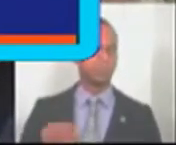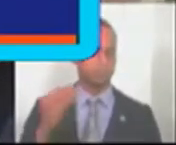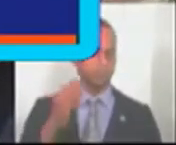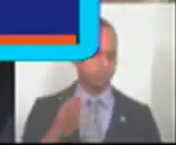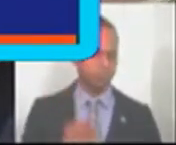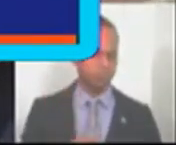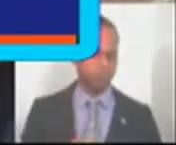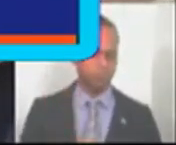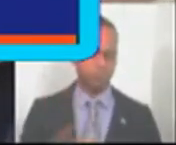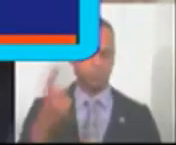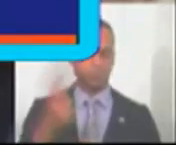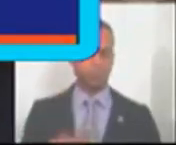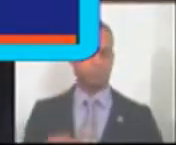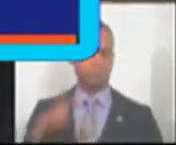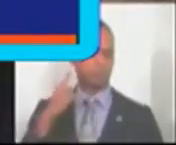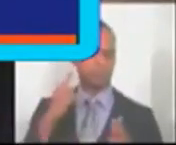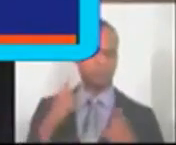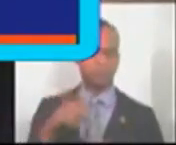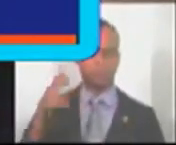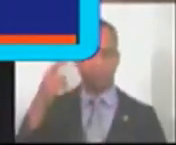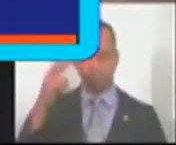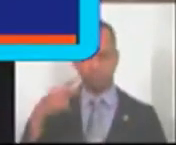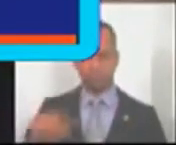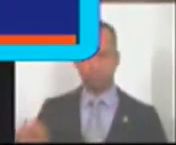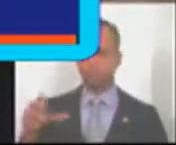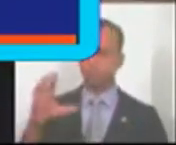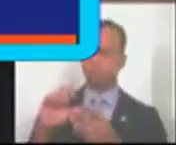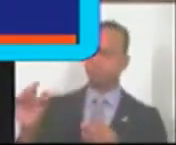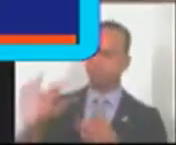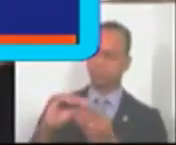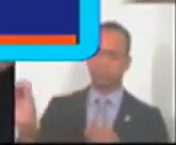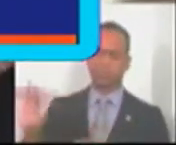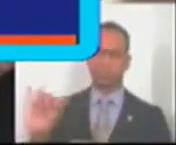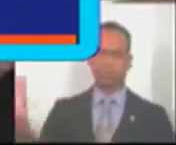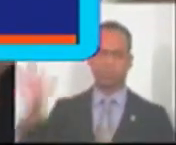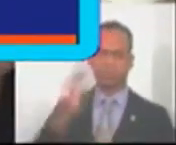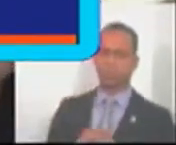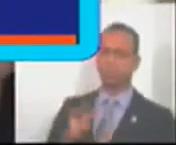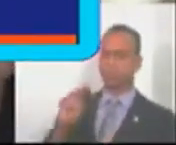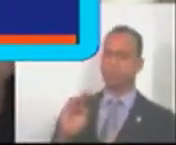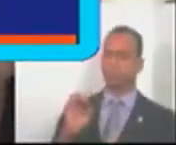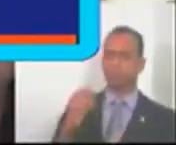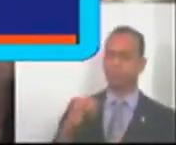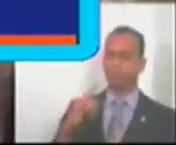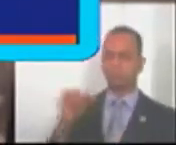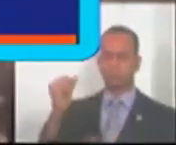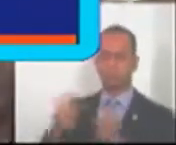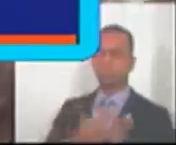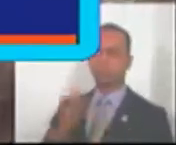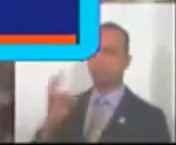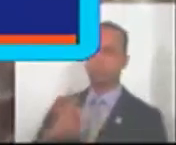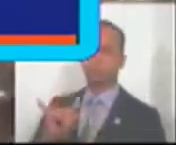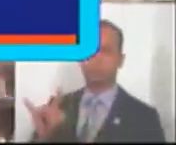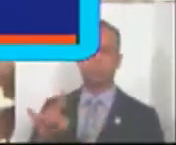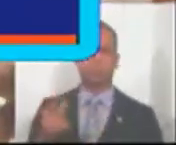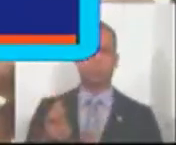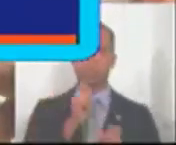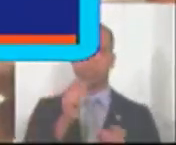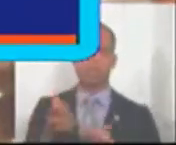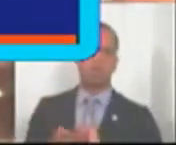vez me oyó en México y me dijo: pero si usted me está contando lo mismo que nos contó en Moncloa en el año 91, usted no ha cambiado